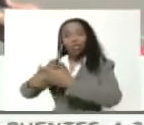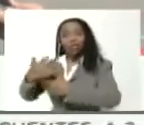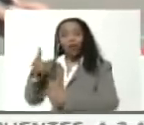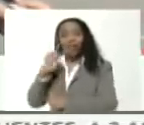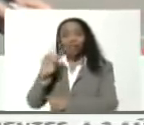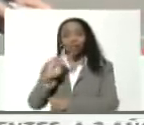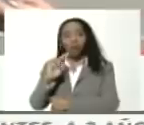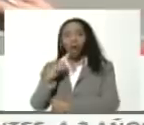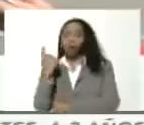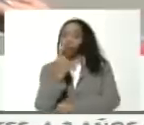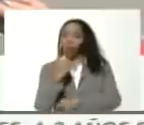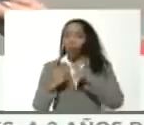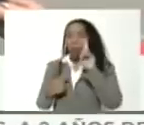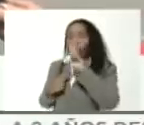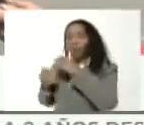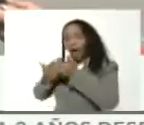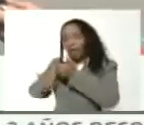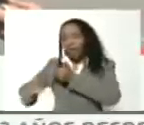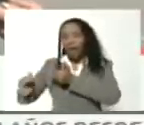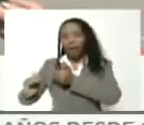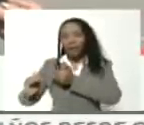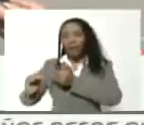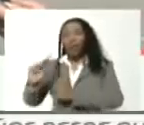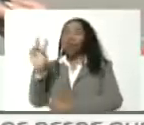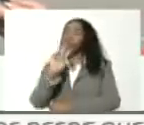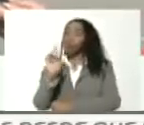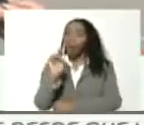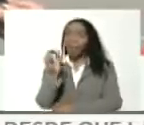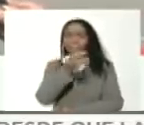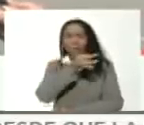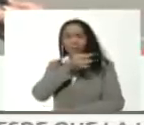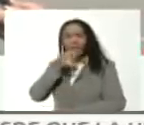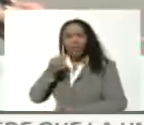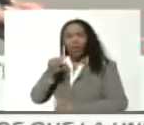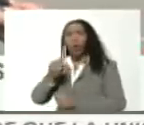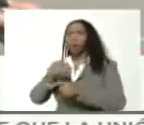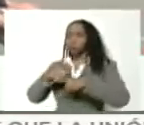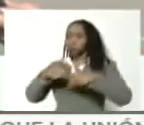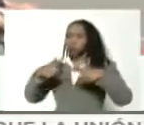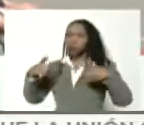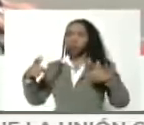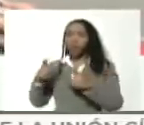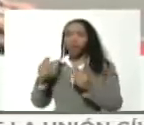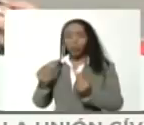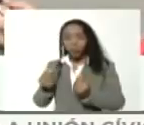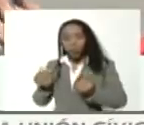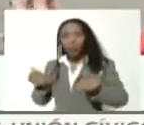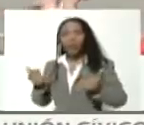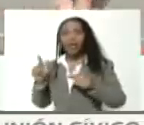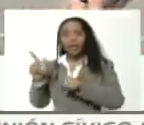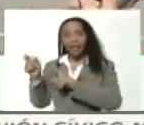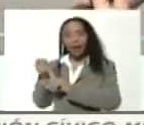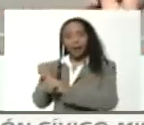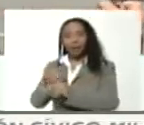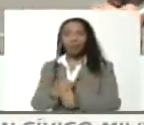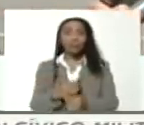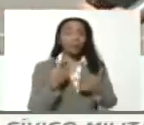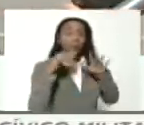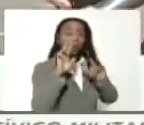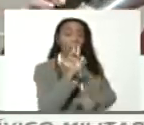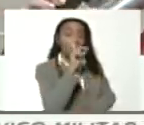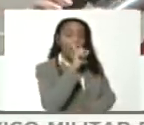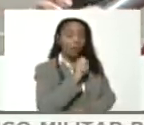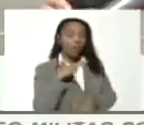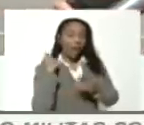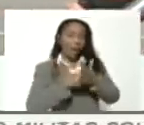y solo podemos ver hacia adelante a una Venezuela de éxito y de prosperidad que se recuperará de toda esta agresión. A propósito de los 2 años de la